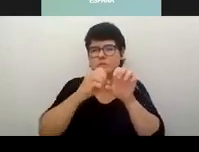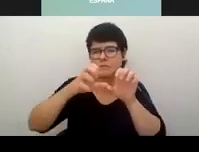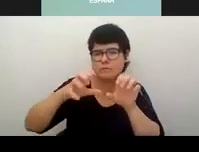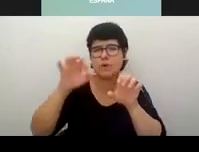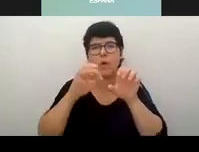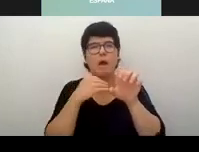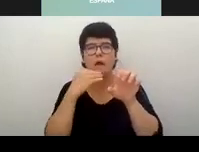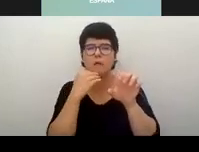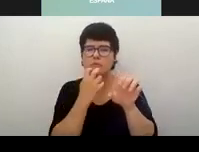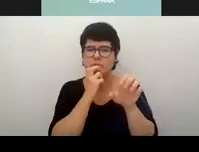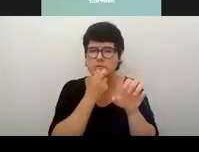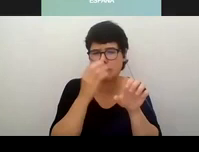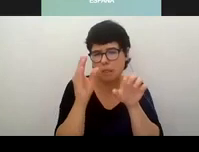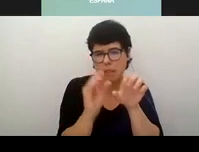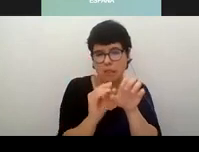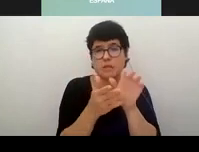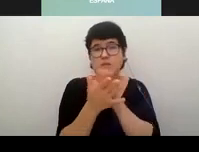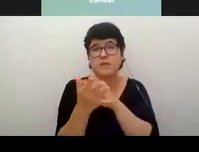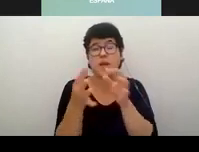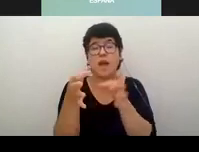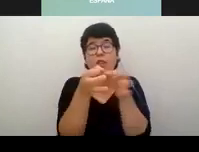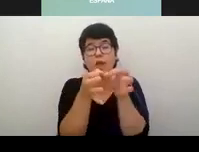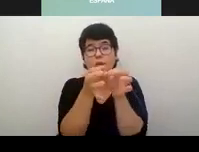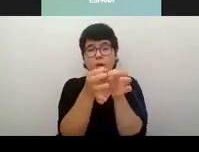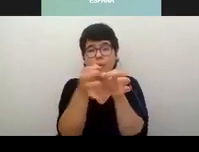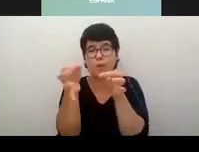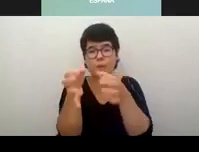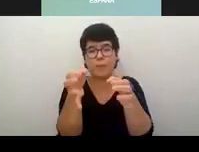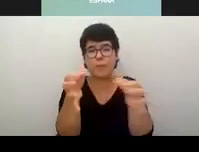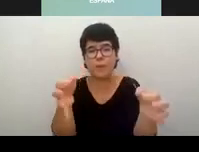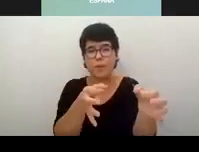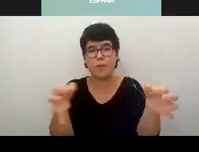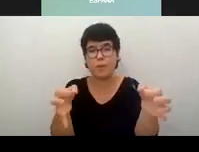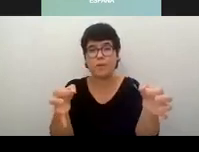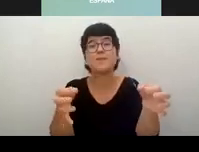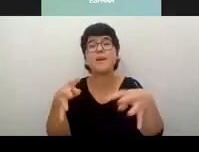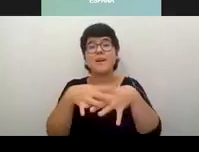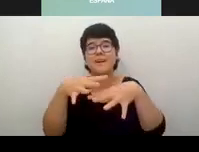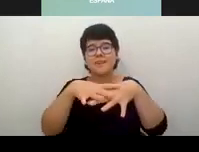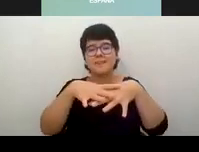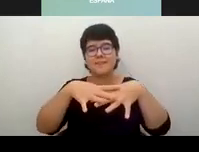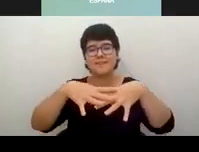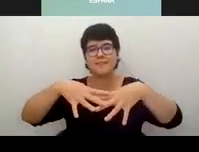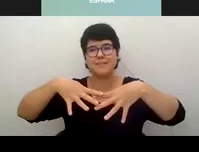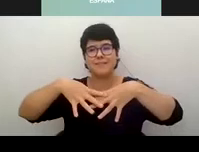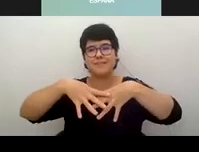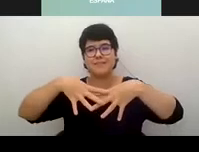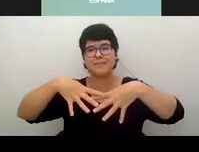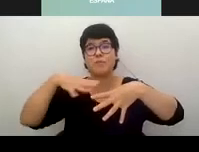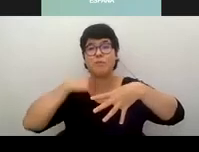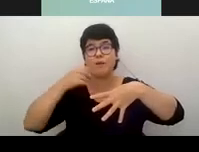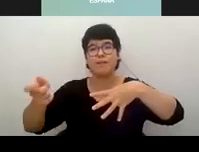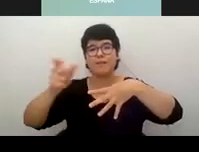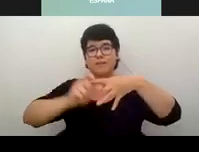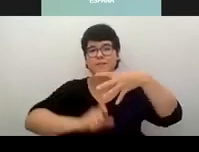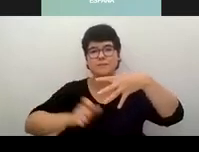que sea, se separan entre sí las células, se aumenta la porosidad, se aumenta el espacio a través del cual pueden entrar